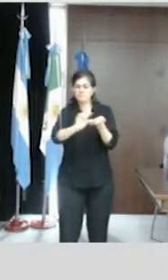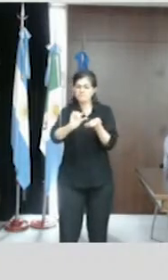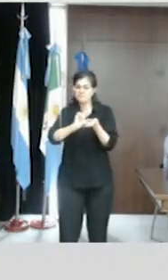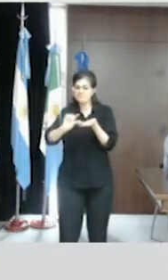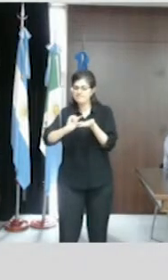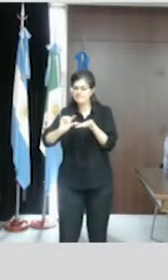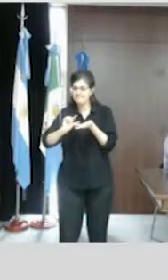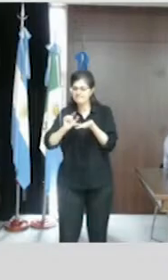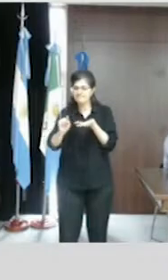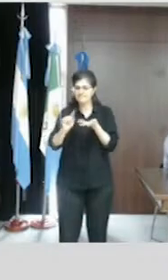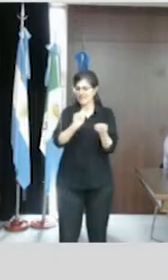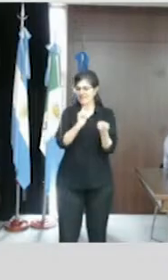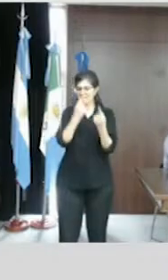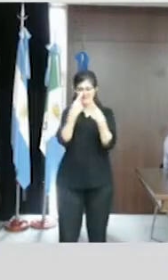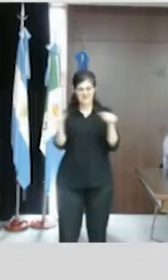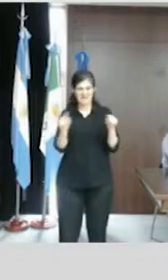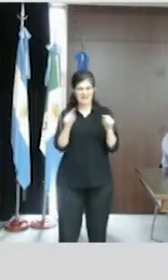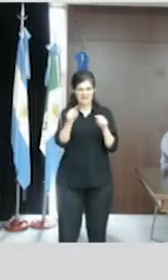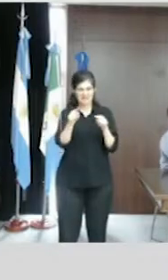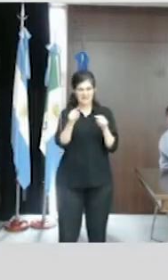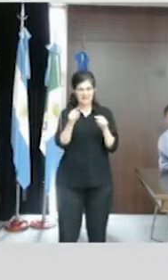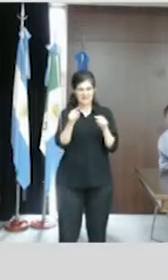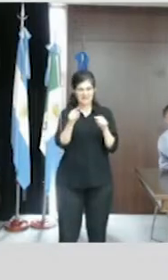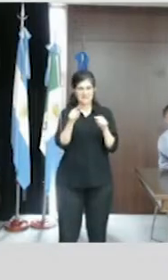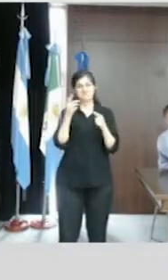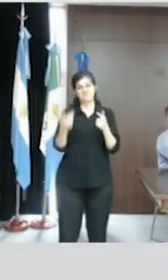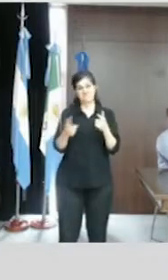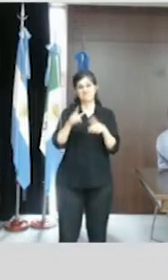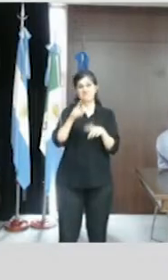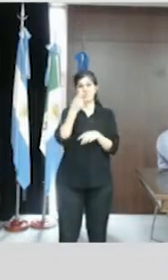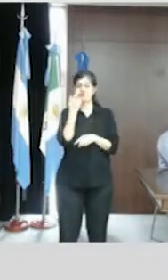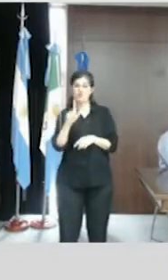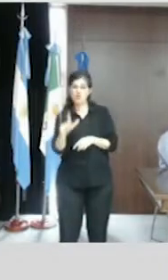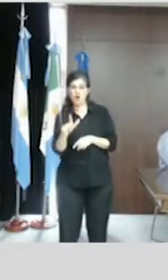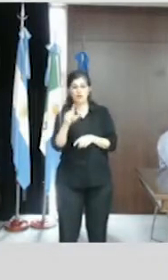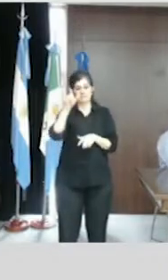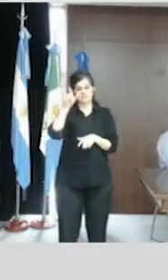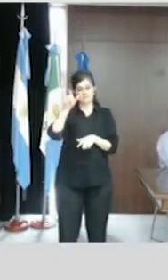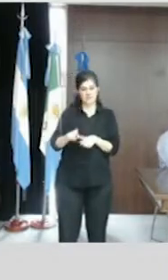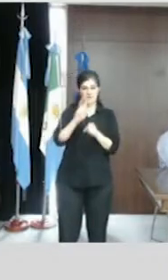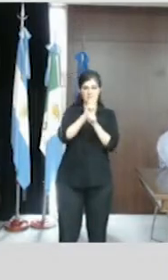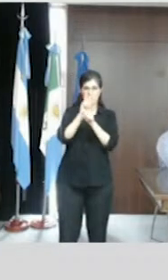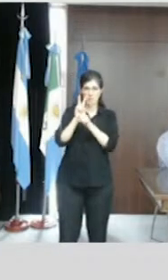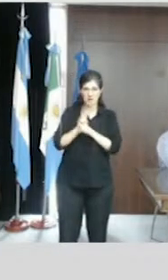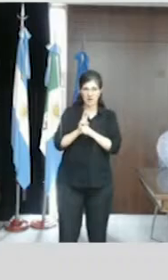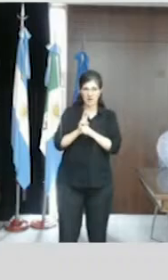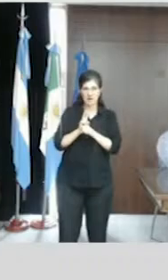profesional? ¿Ese es el rol del cuidador? ¿Ese es el rol de todos los que compartimos con otros seres